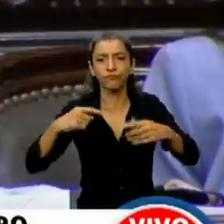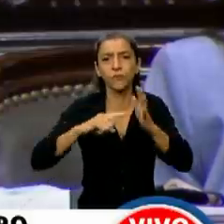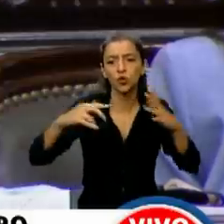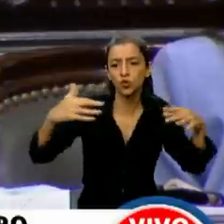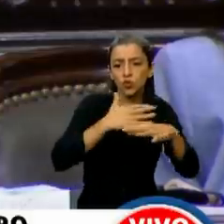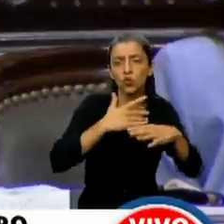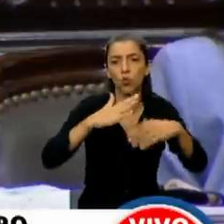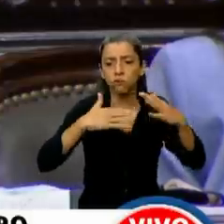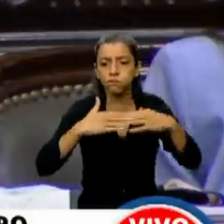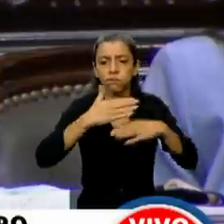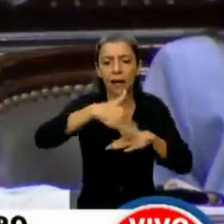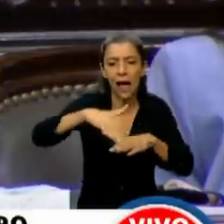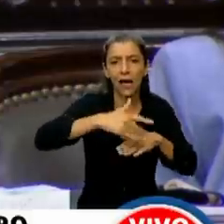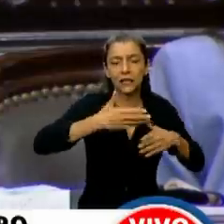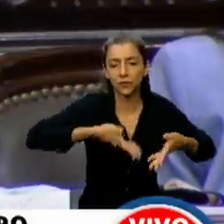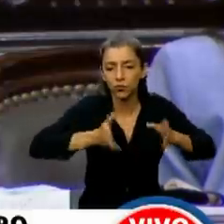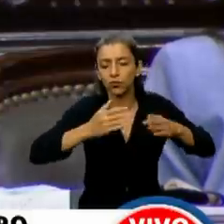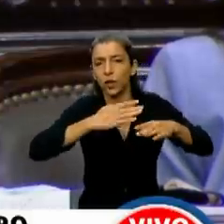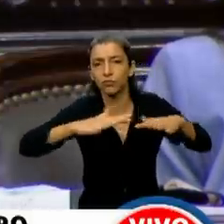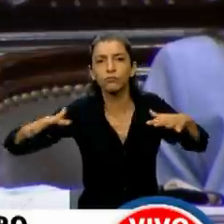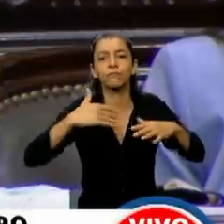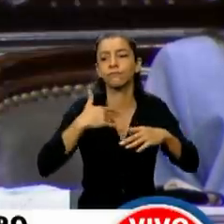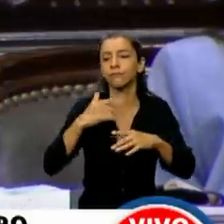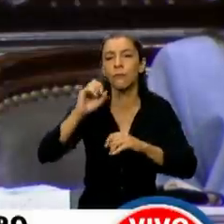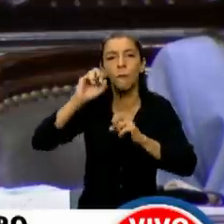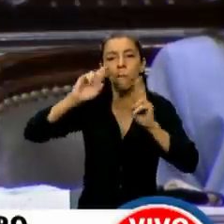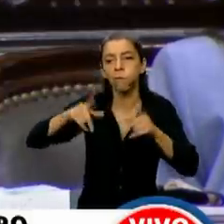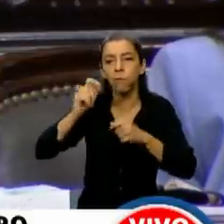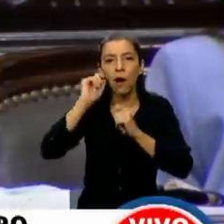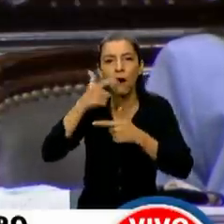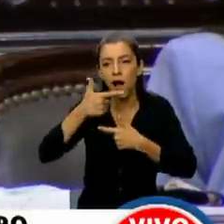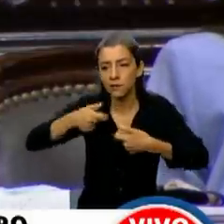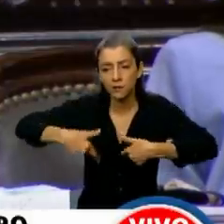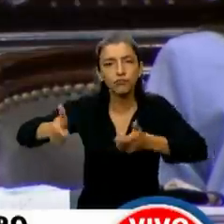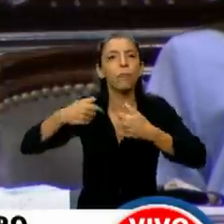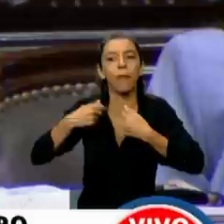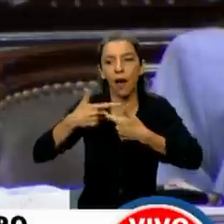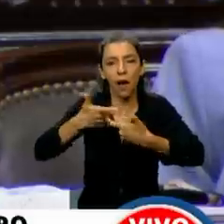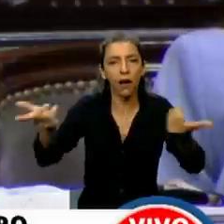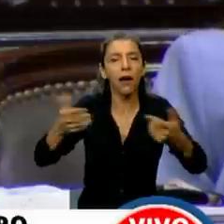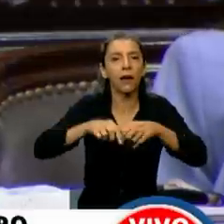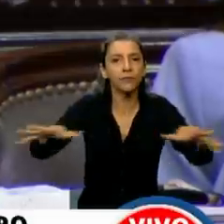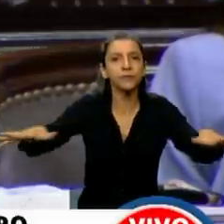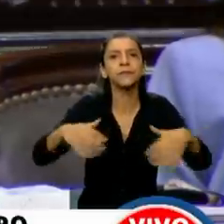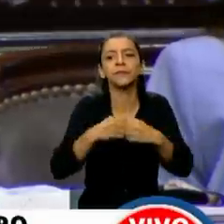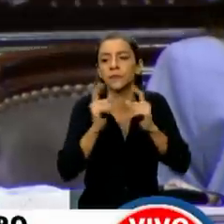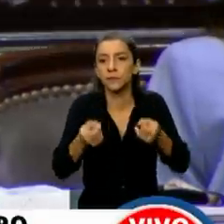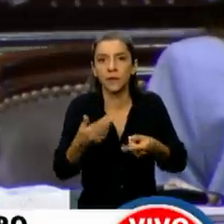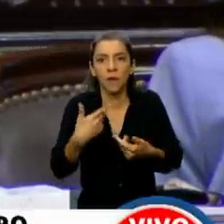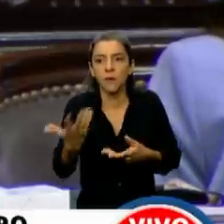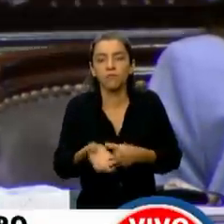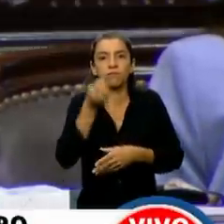populares en el plan gas para el abastecimiento y también lo que es recuperar ciencia